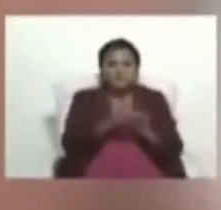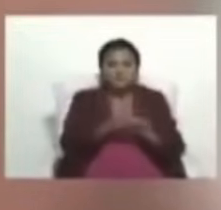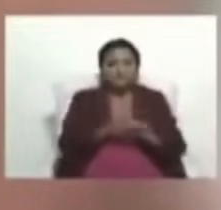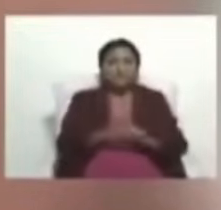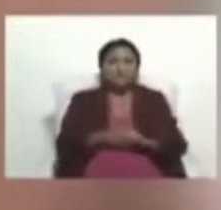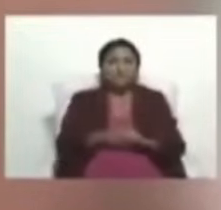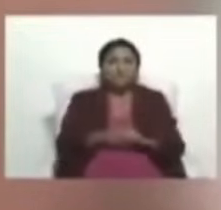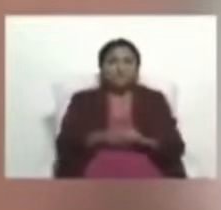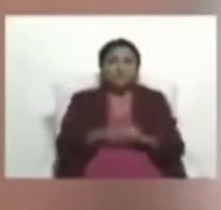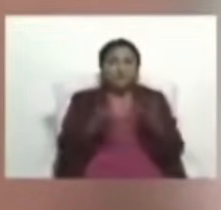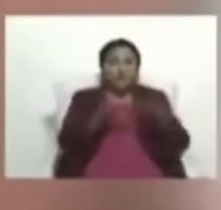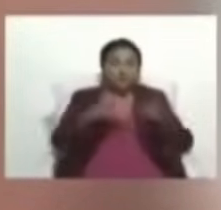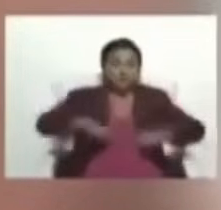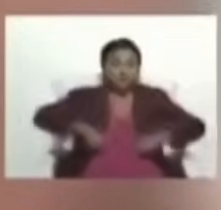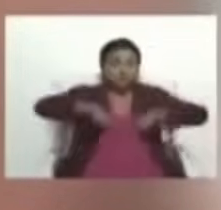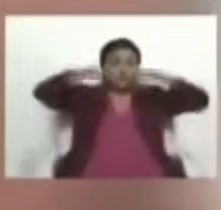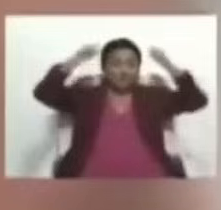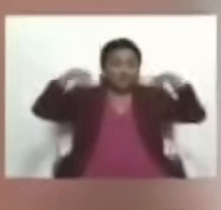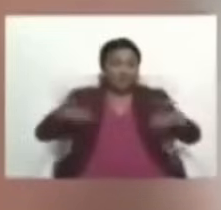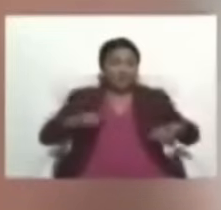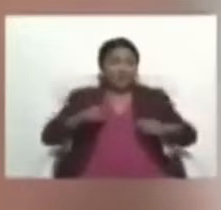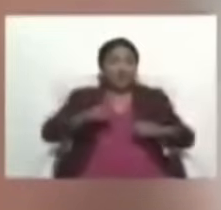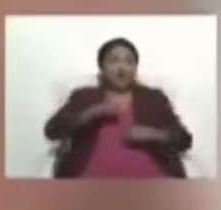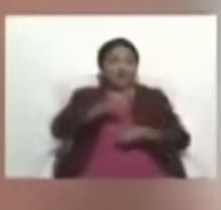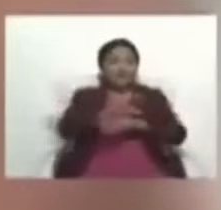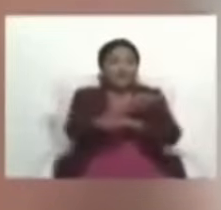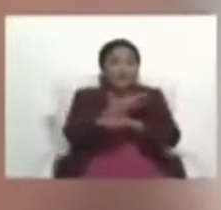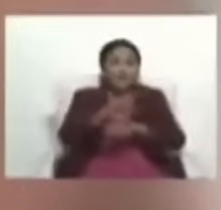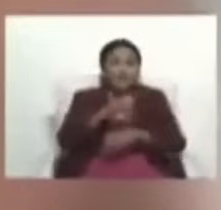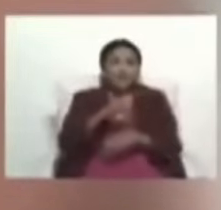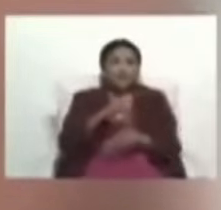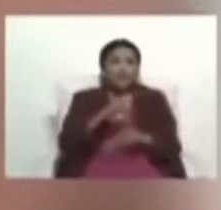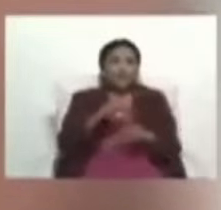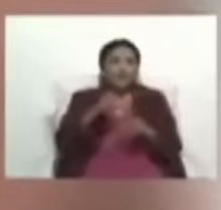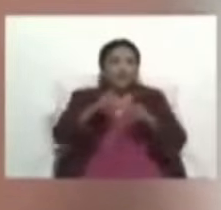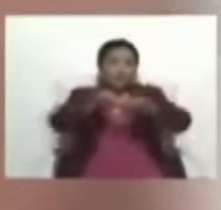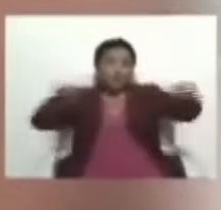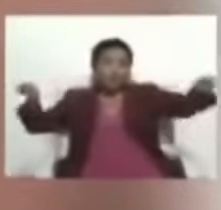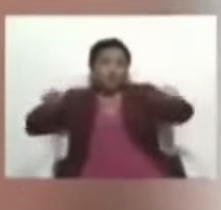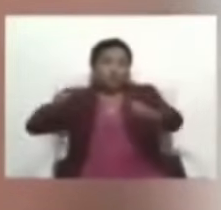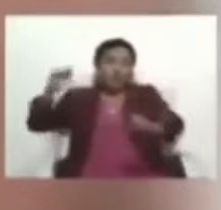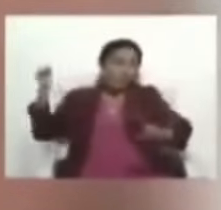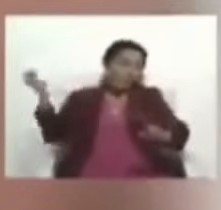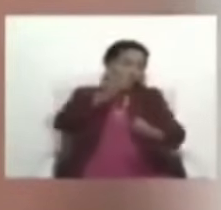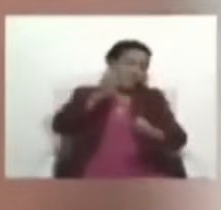cocina, se le quita la franela, se le da un tubo, se le da con un tubo por la